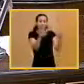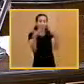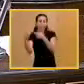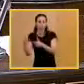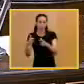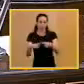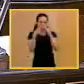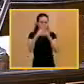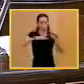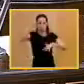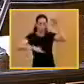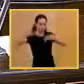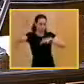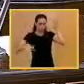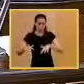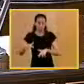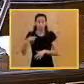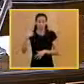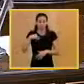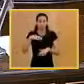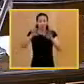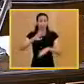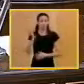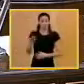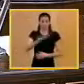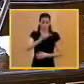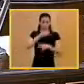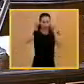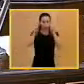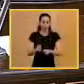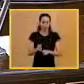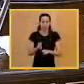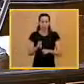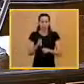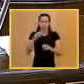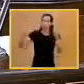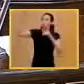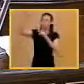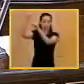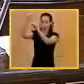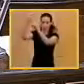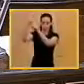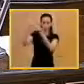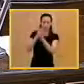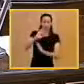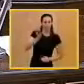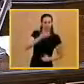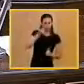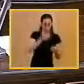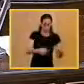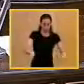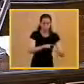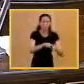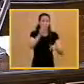El proyecto transnacionalizador de la UE no repercute en una homologación por arriba. Es, sin embargo, un aliciente para grandes negocios,